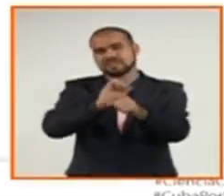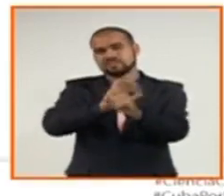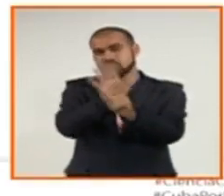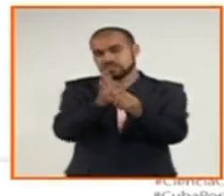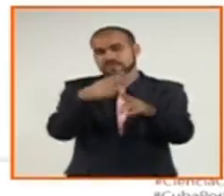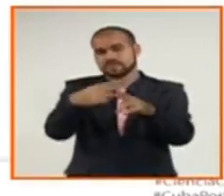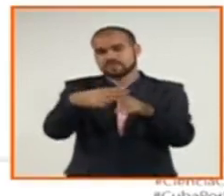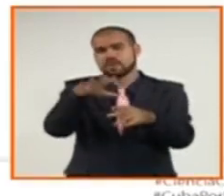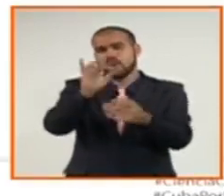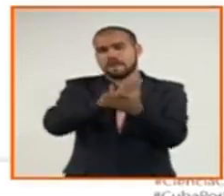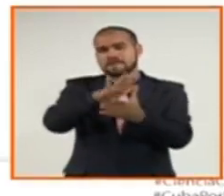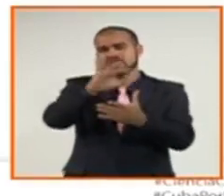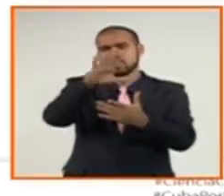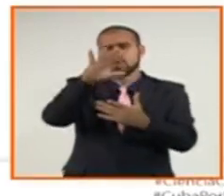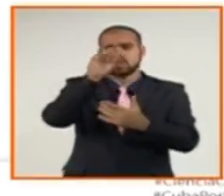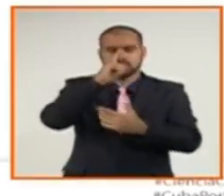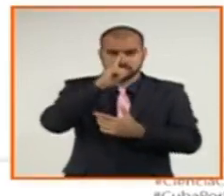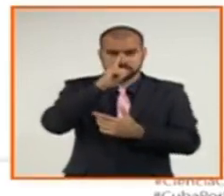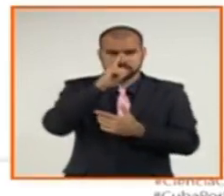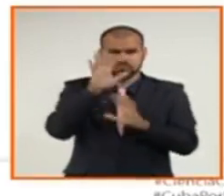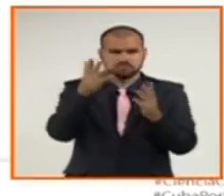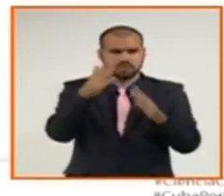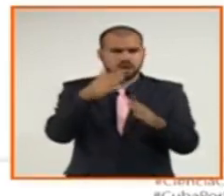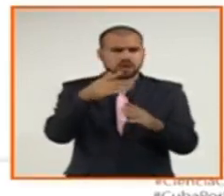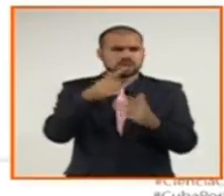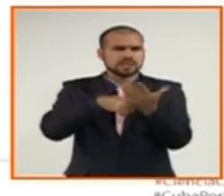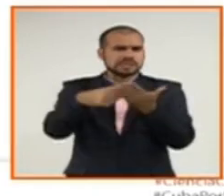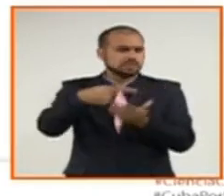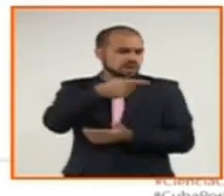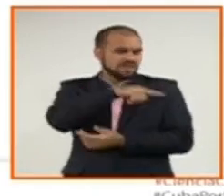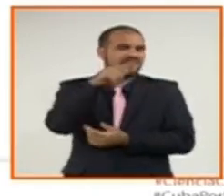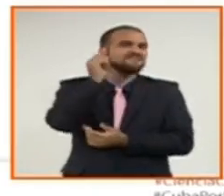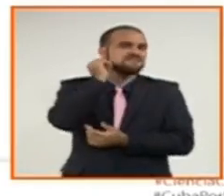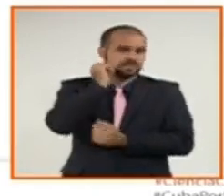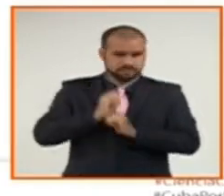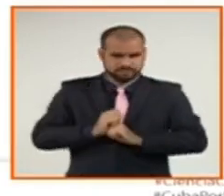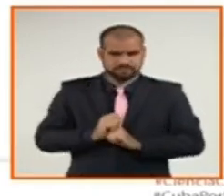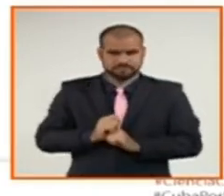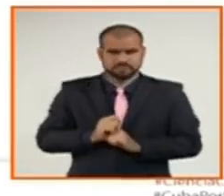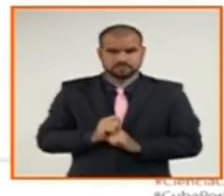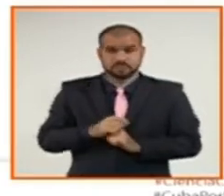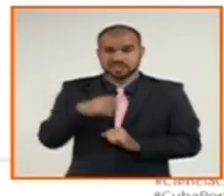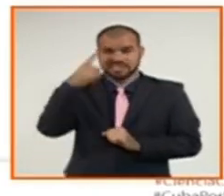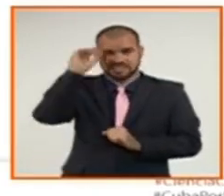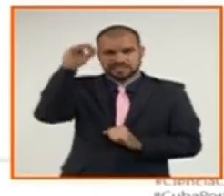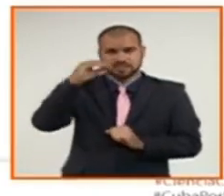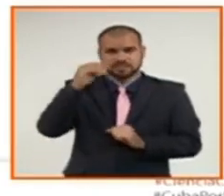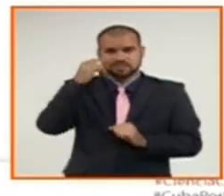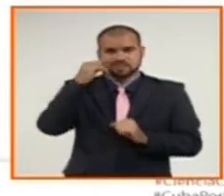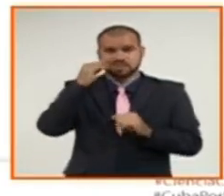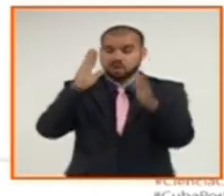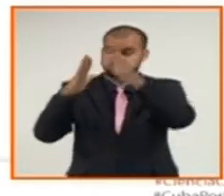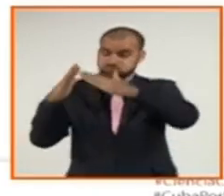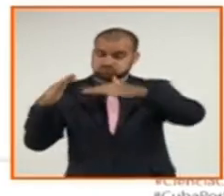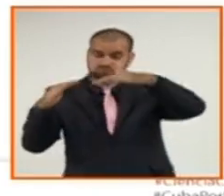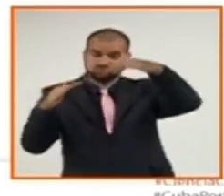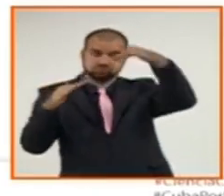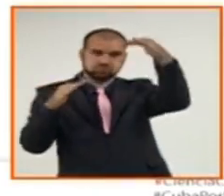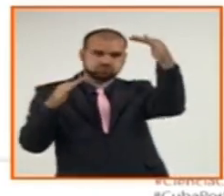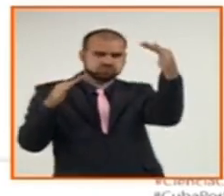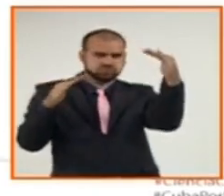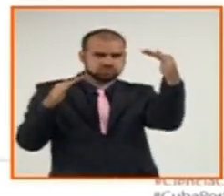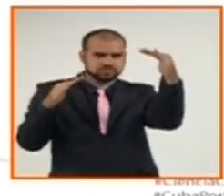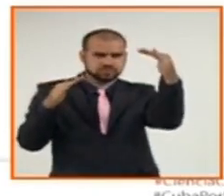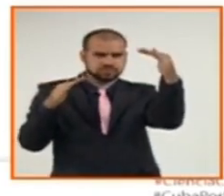hasta hace dos días, hasta la primera semana de febrero. Miren la curva, incidencia general. Miren la curva de Cuba, es la que